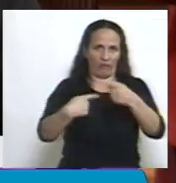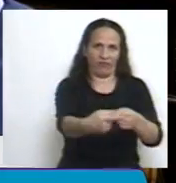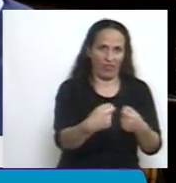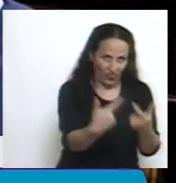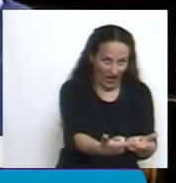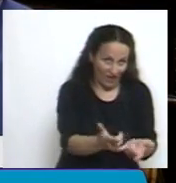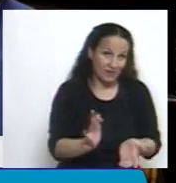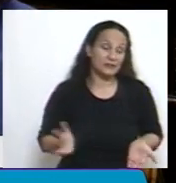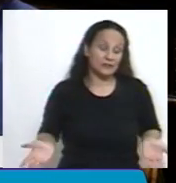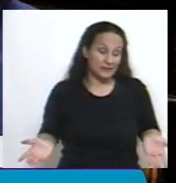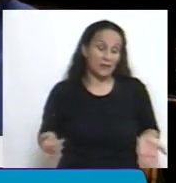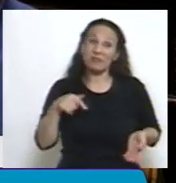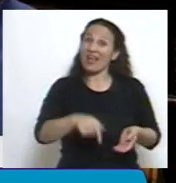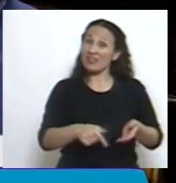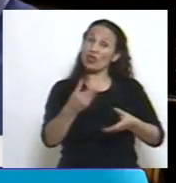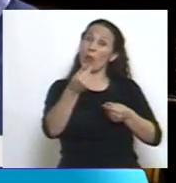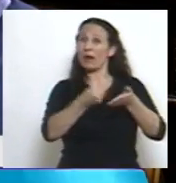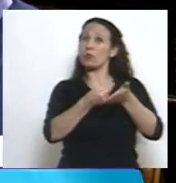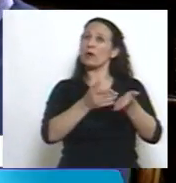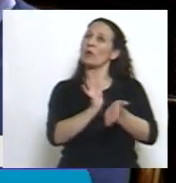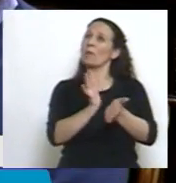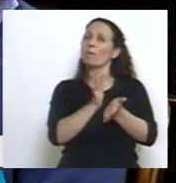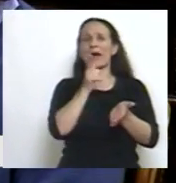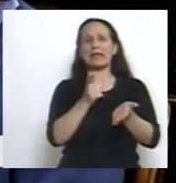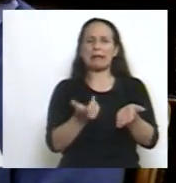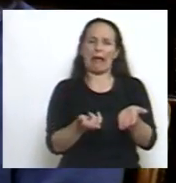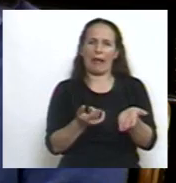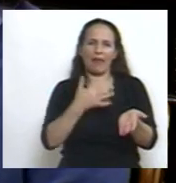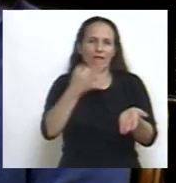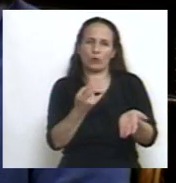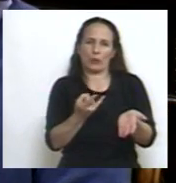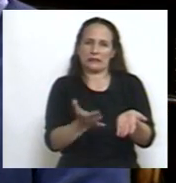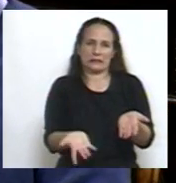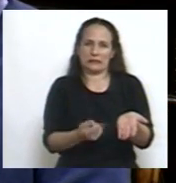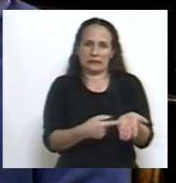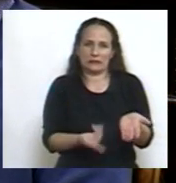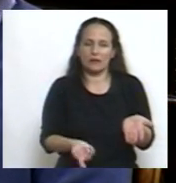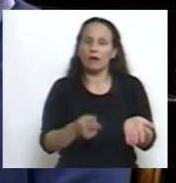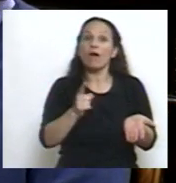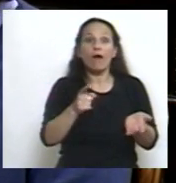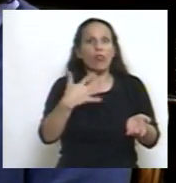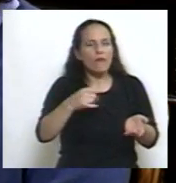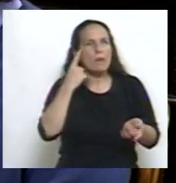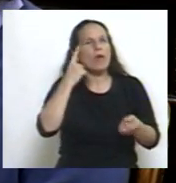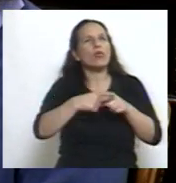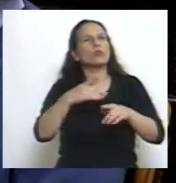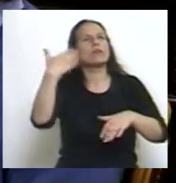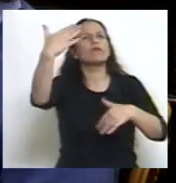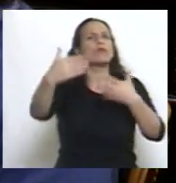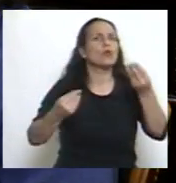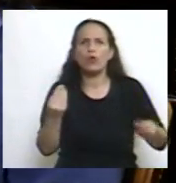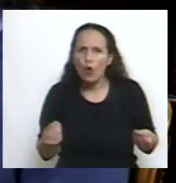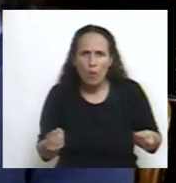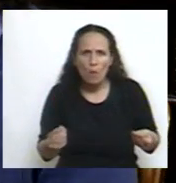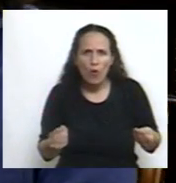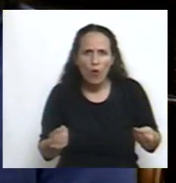presupuesto. Deberíamos estar discutiendo nosotros a esta altura cómo vamos a corregir estas cuestiones a futuro y qué vamos a hacer con la